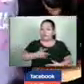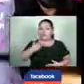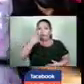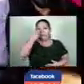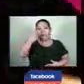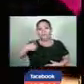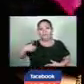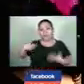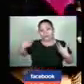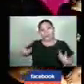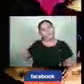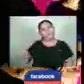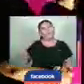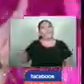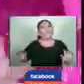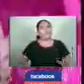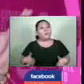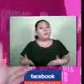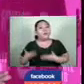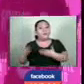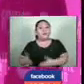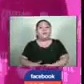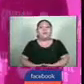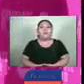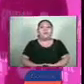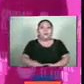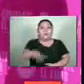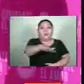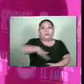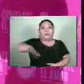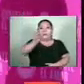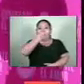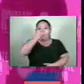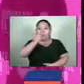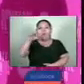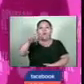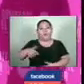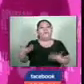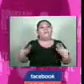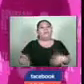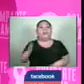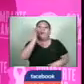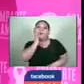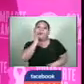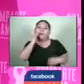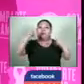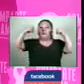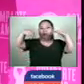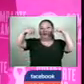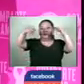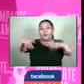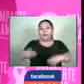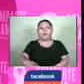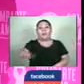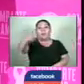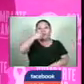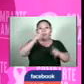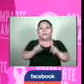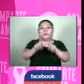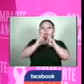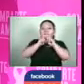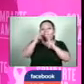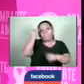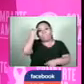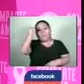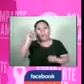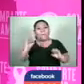a la causa y por eso es que varias de nuestras tiendas este día se han iluminado de color rosado. Pizza Hut ha realizado esta